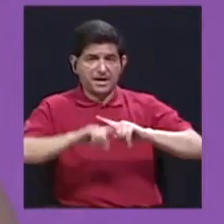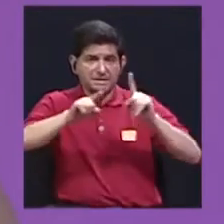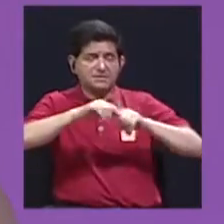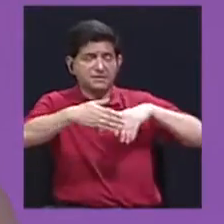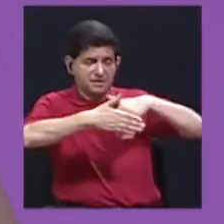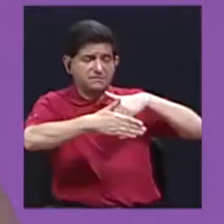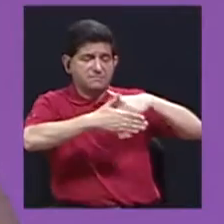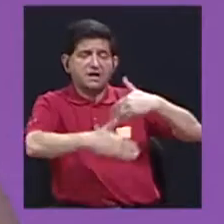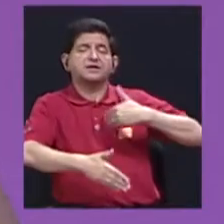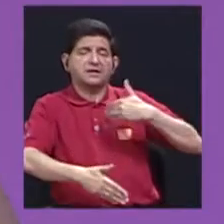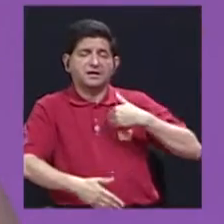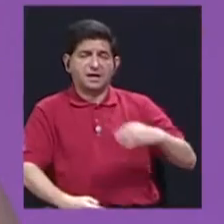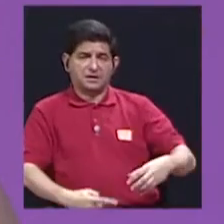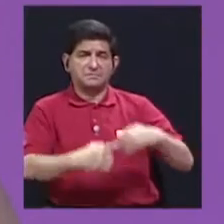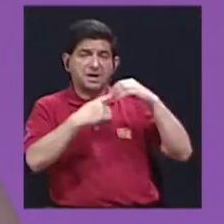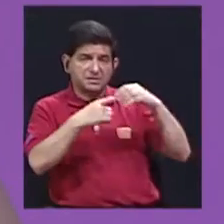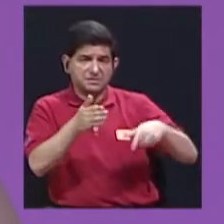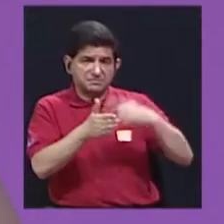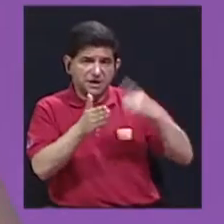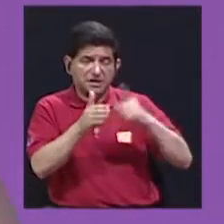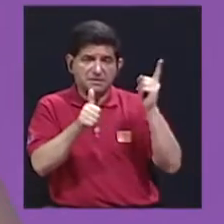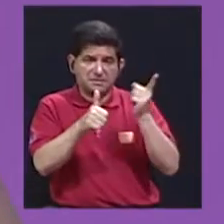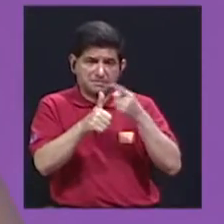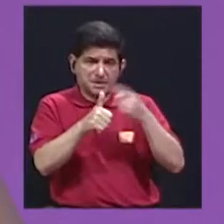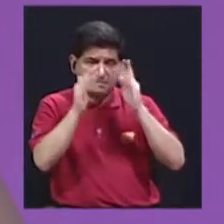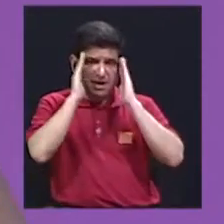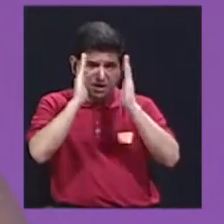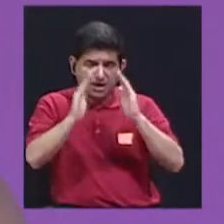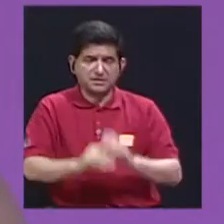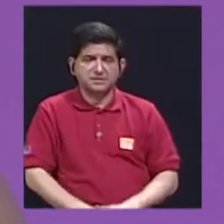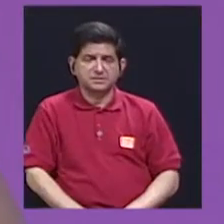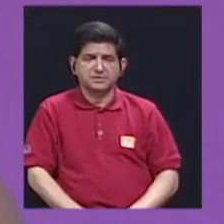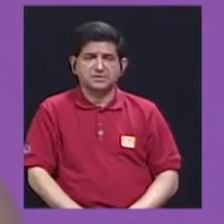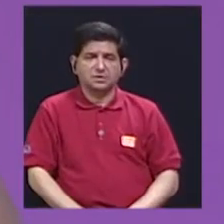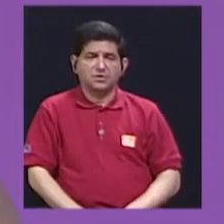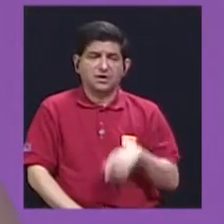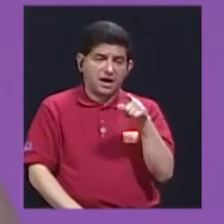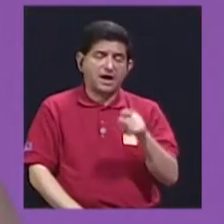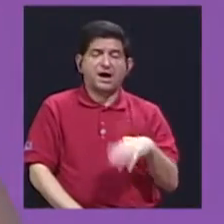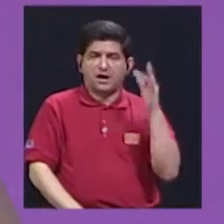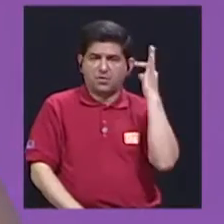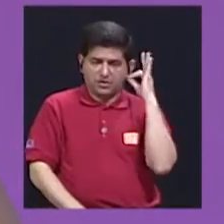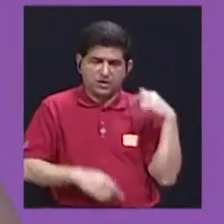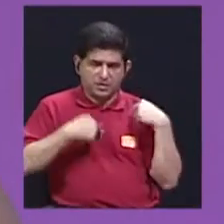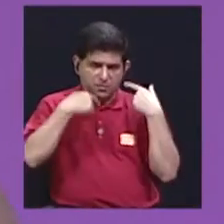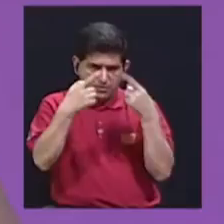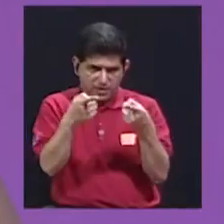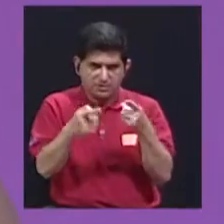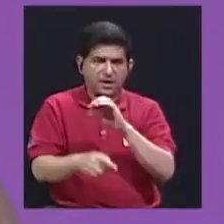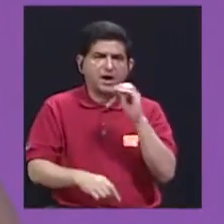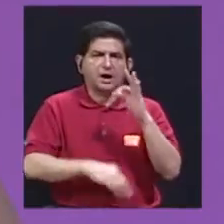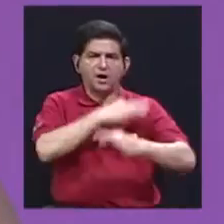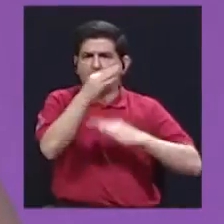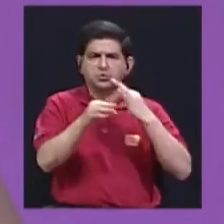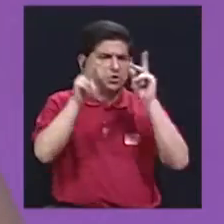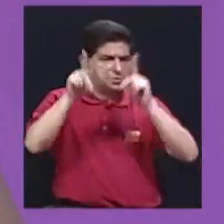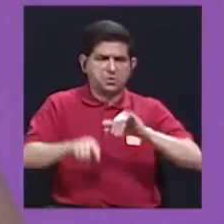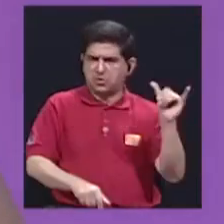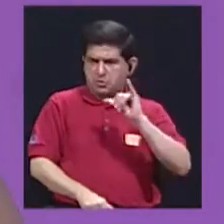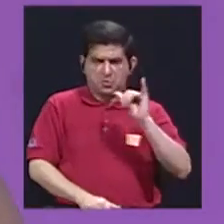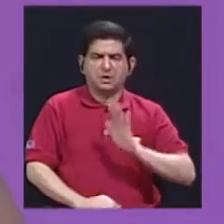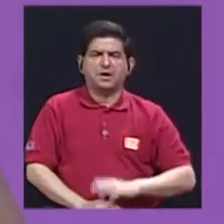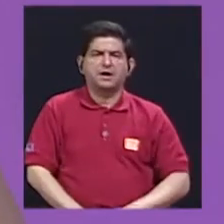tenemos principalmente hay veces que la primera atención la primaria donde llega la mujer o cualquier tipo de persona